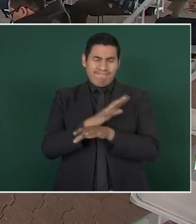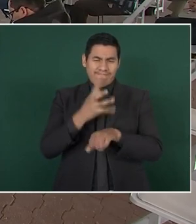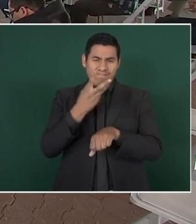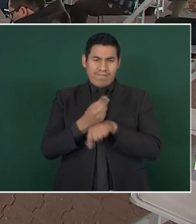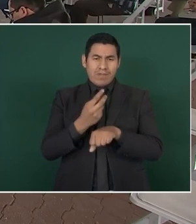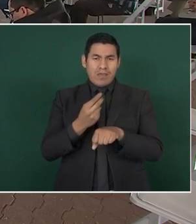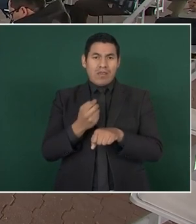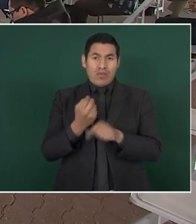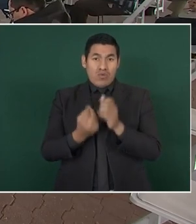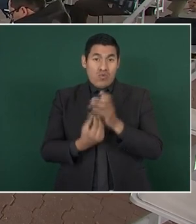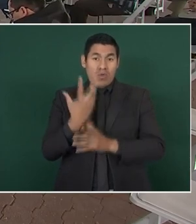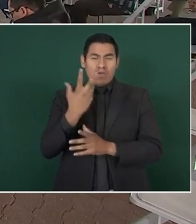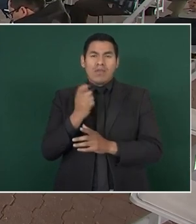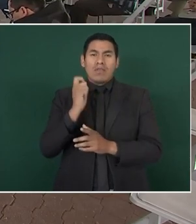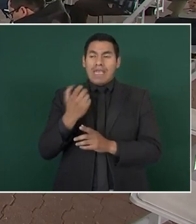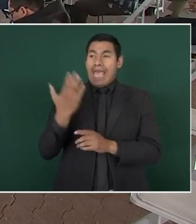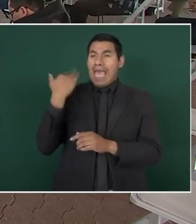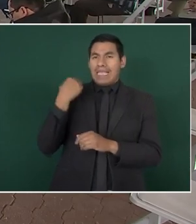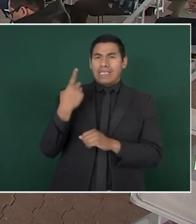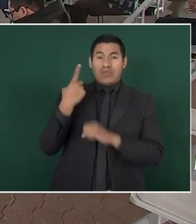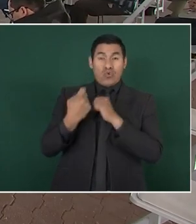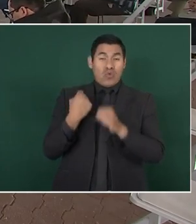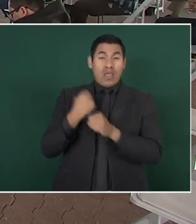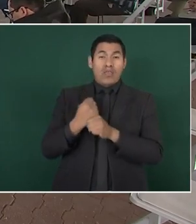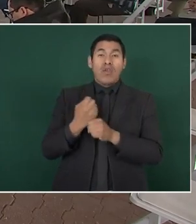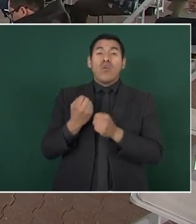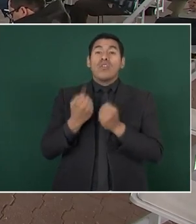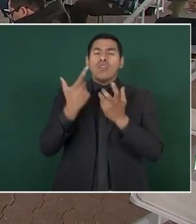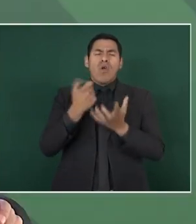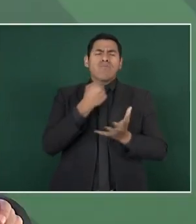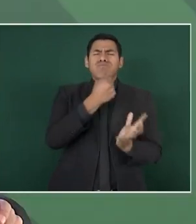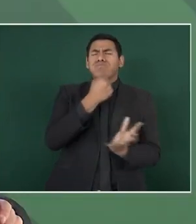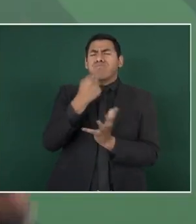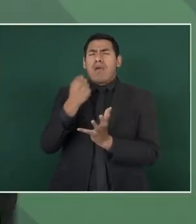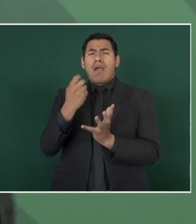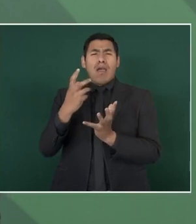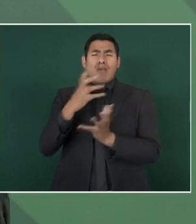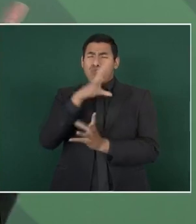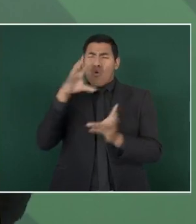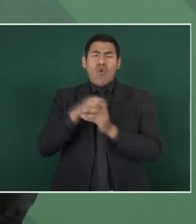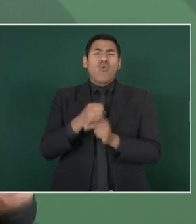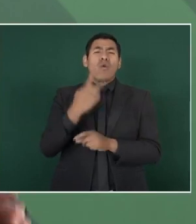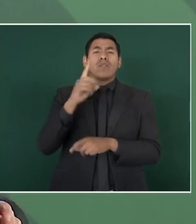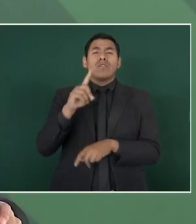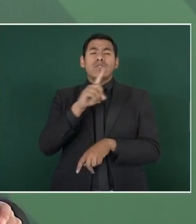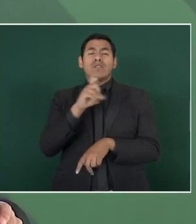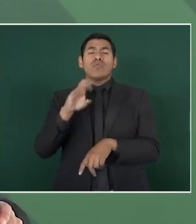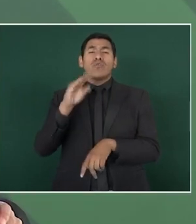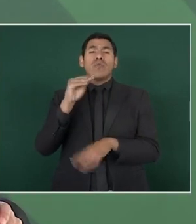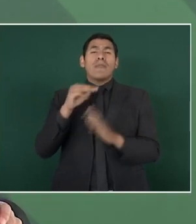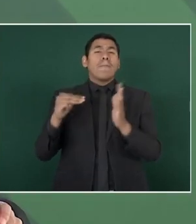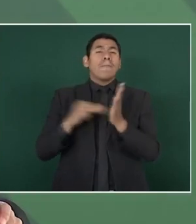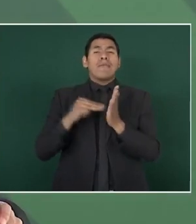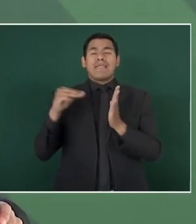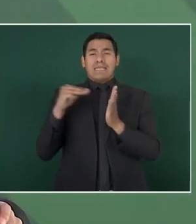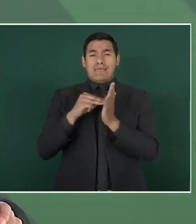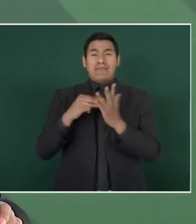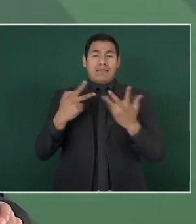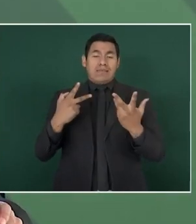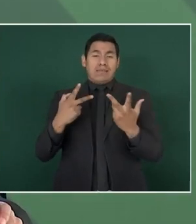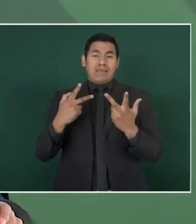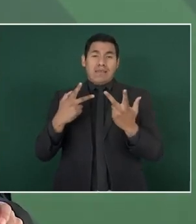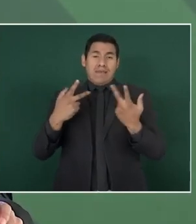el año pasado a repartirse 190 mil millones de pesos en utilidades a los trabajadores. Es